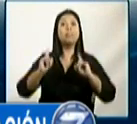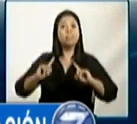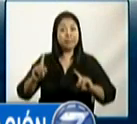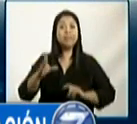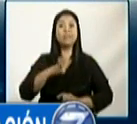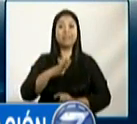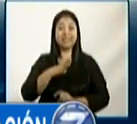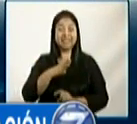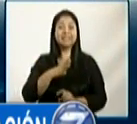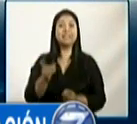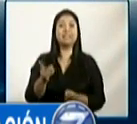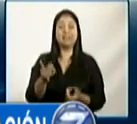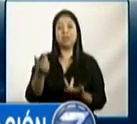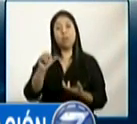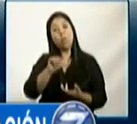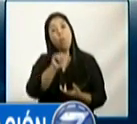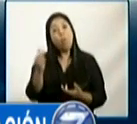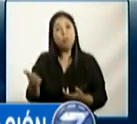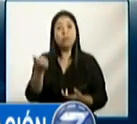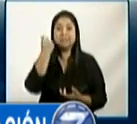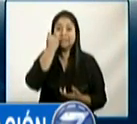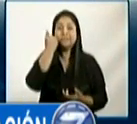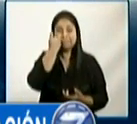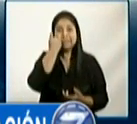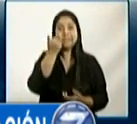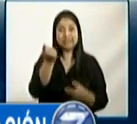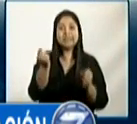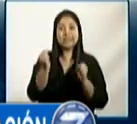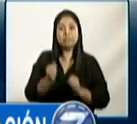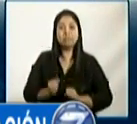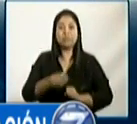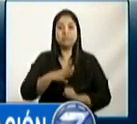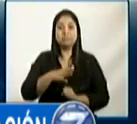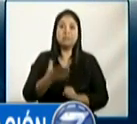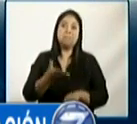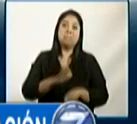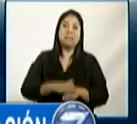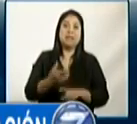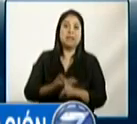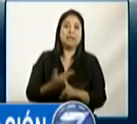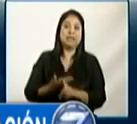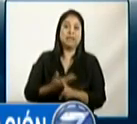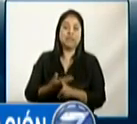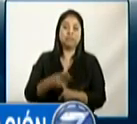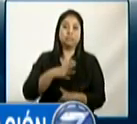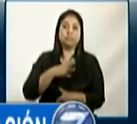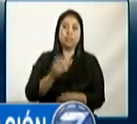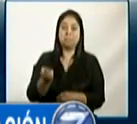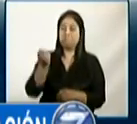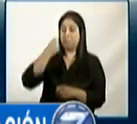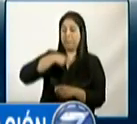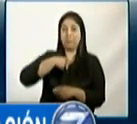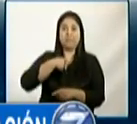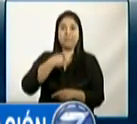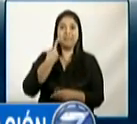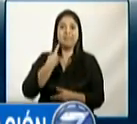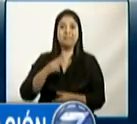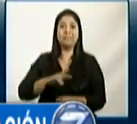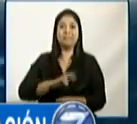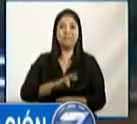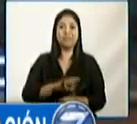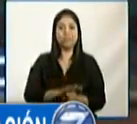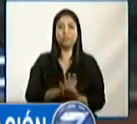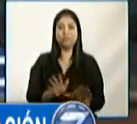alguna comorbilidad o alguna enfermedad que les puede dar muchísimo más riesgo de contraer